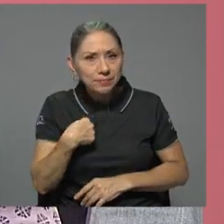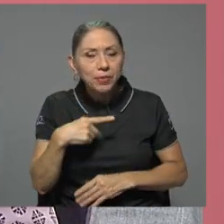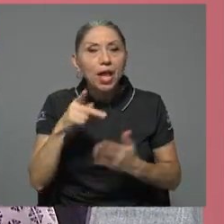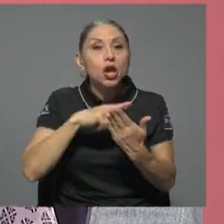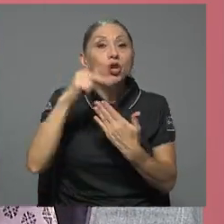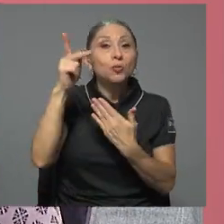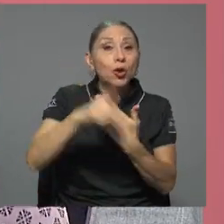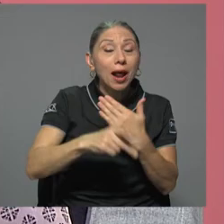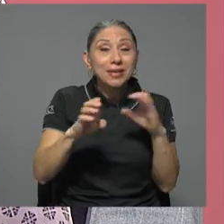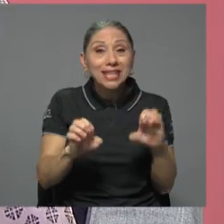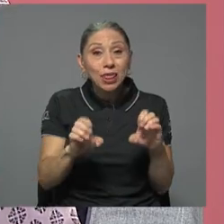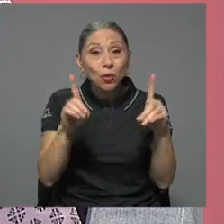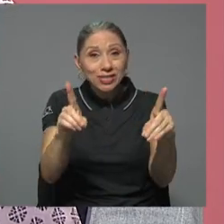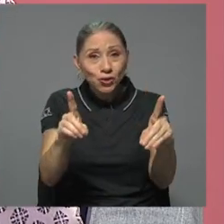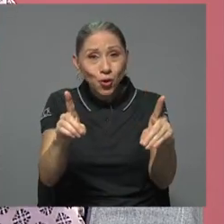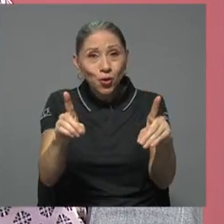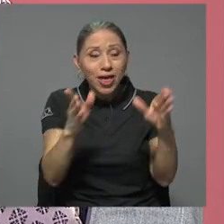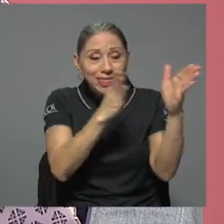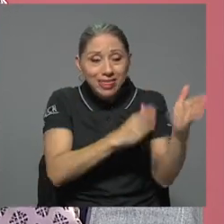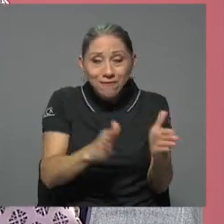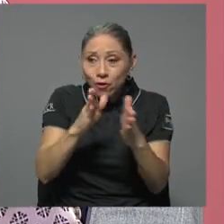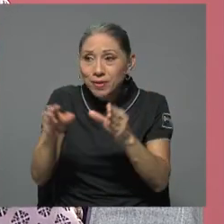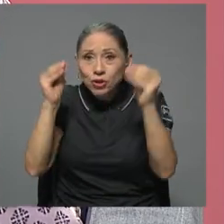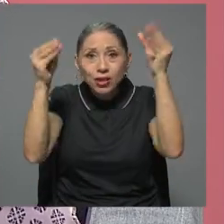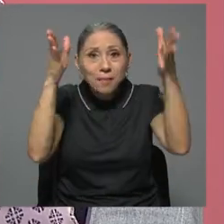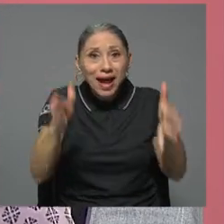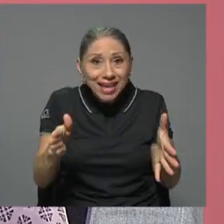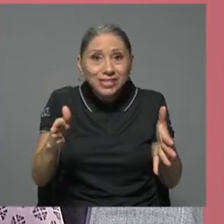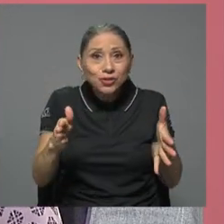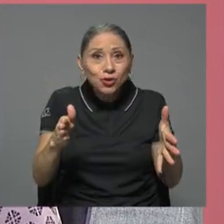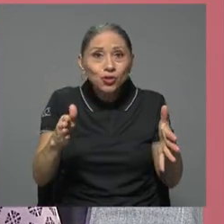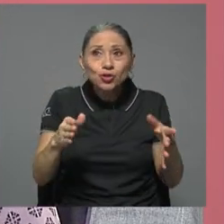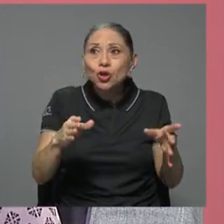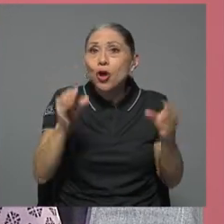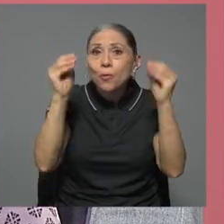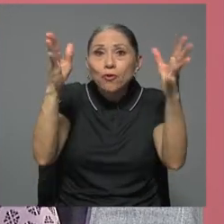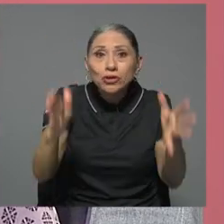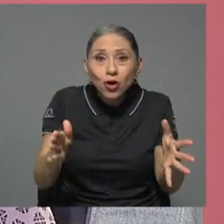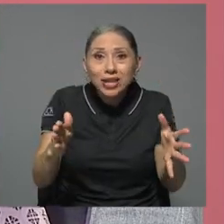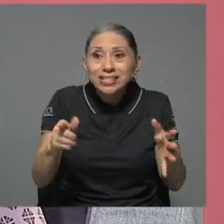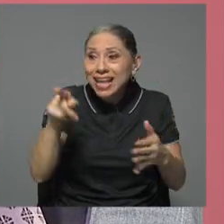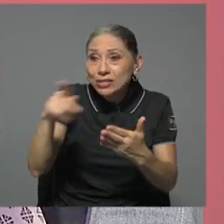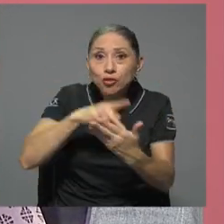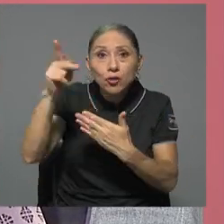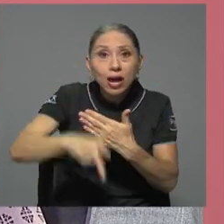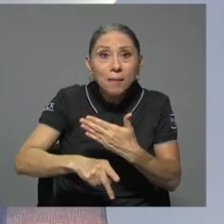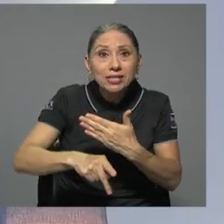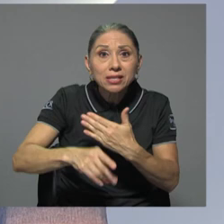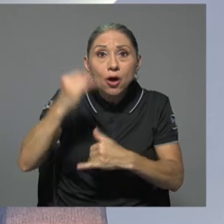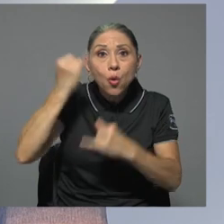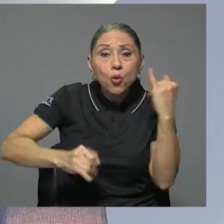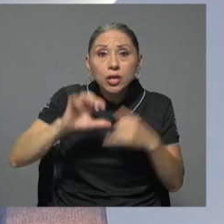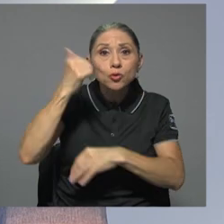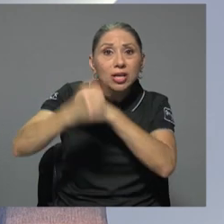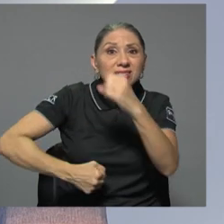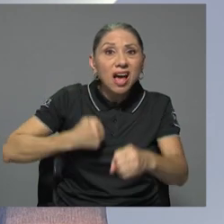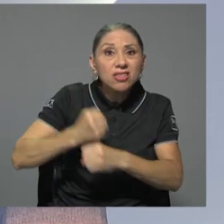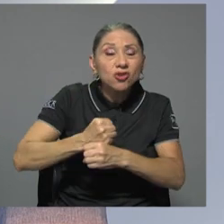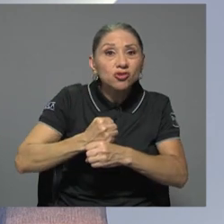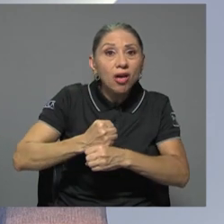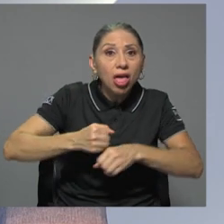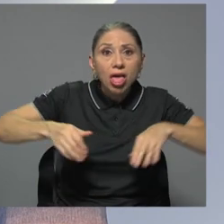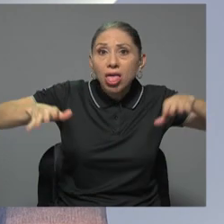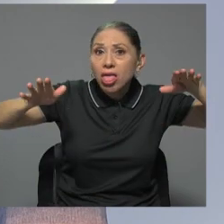de formación de maestros profesores etcétera no se han actualizado en los últimos 10 años qué pasa entonces